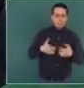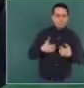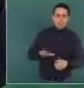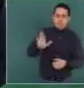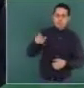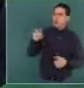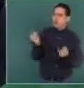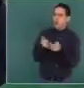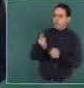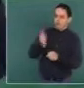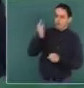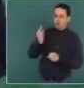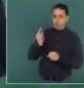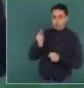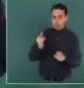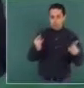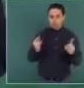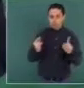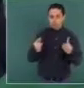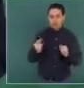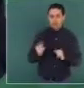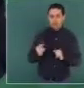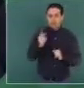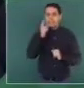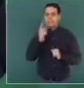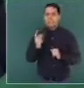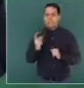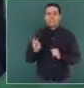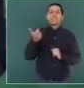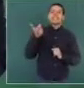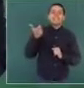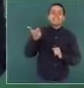sin duda es extorsión,